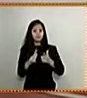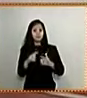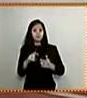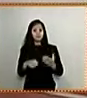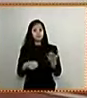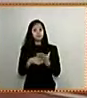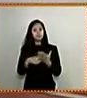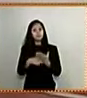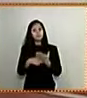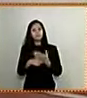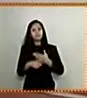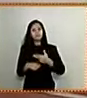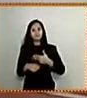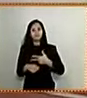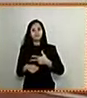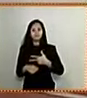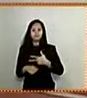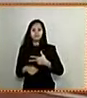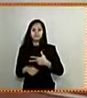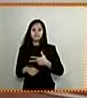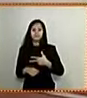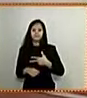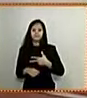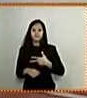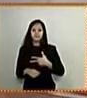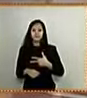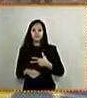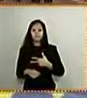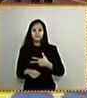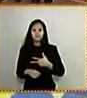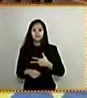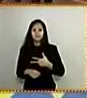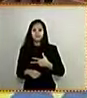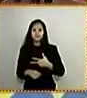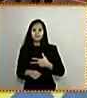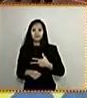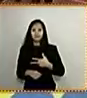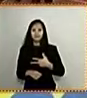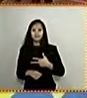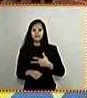pondremos en movimiento para recibir los tres números afortunados. Primer número.